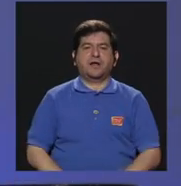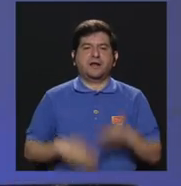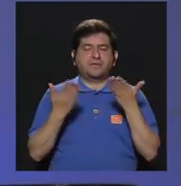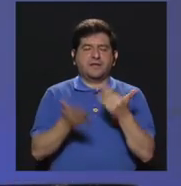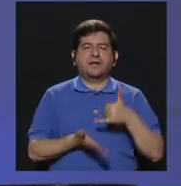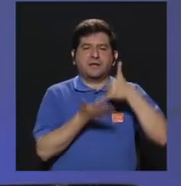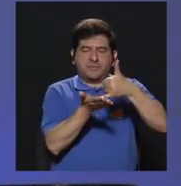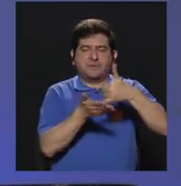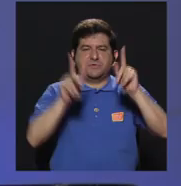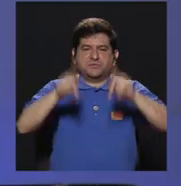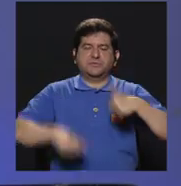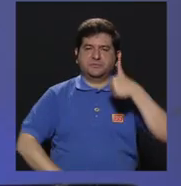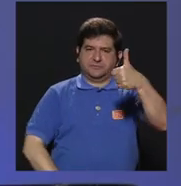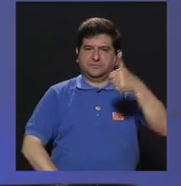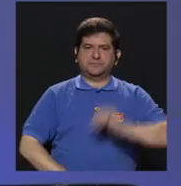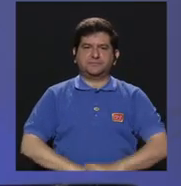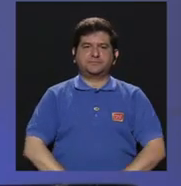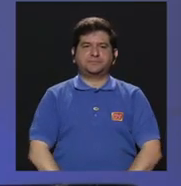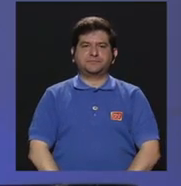ganadores.